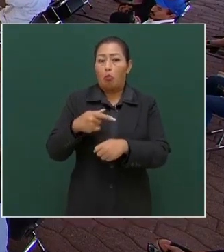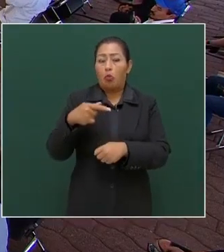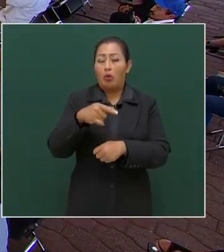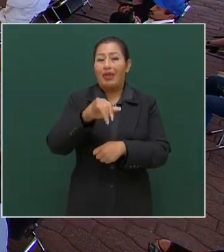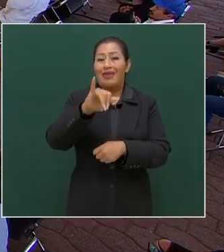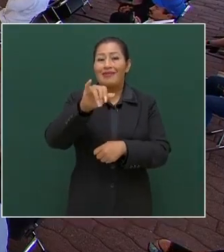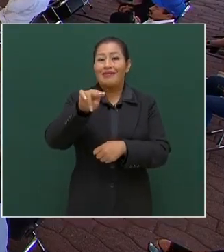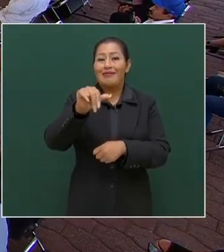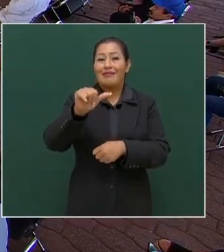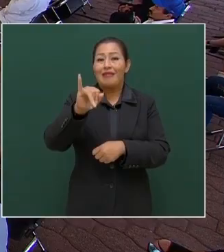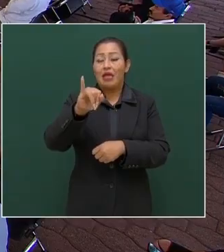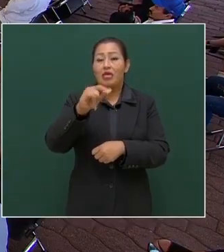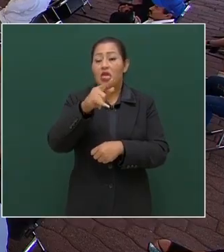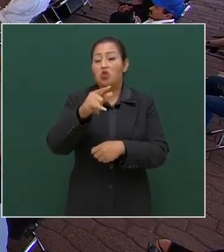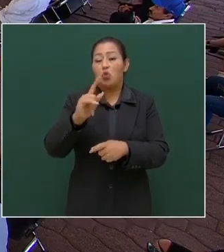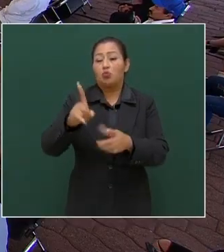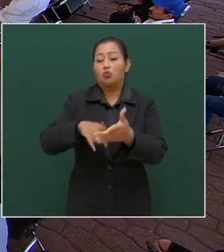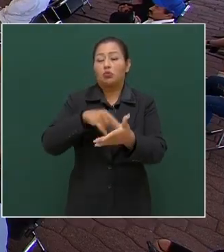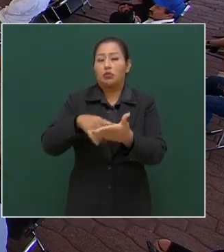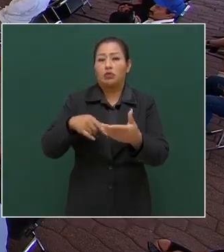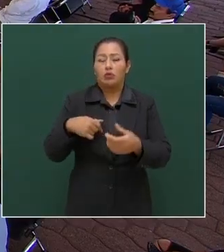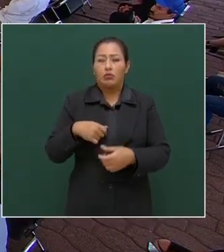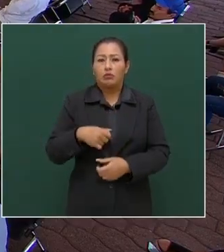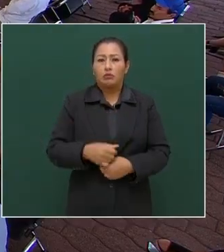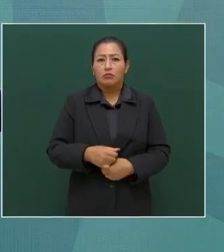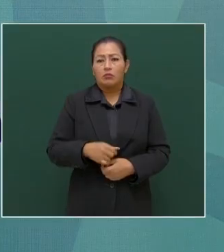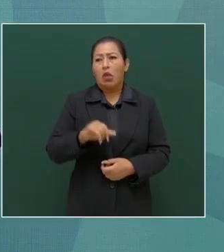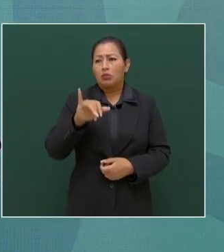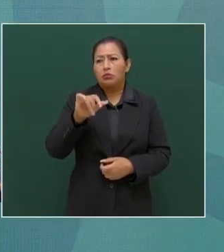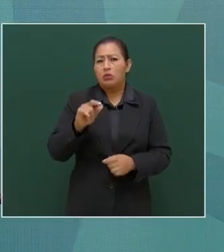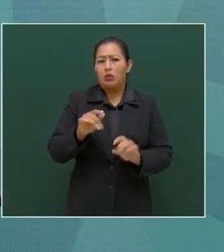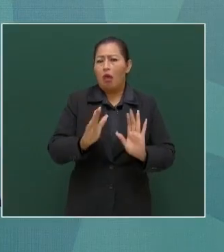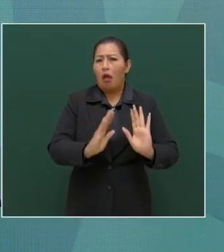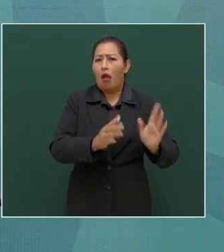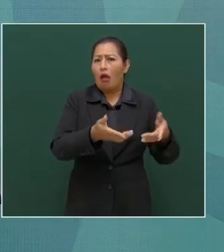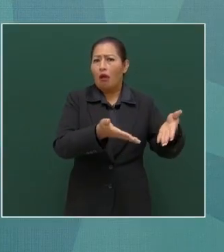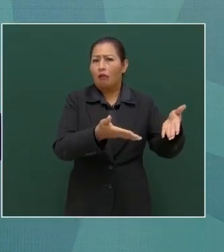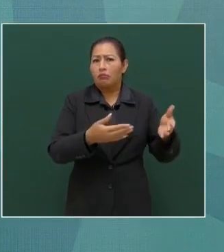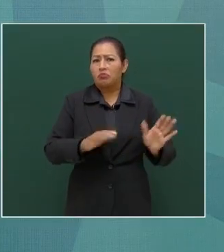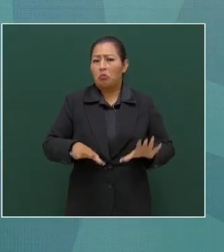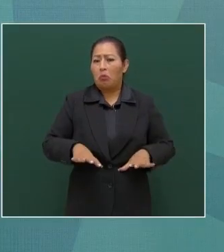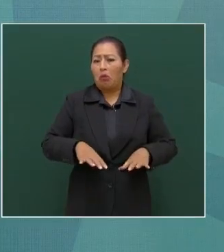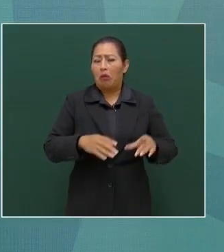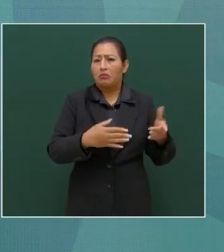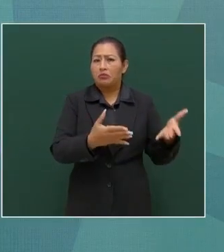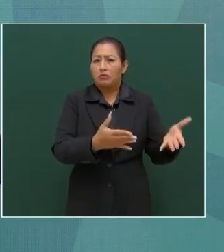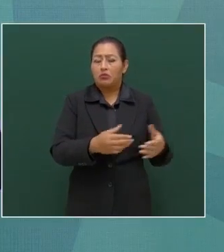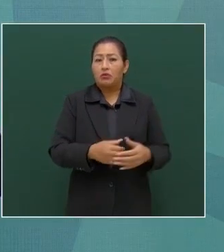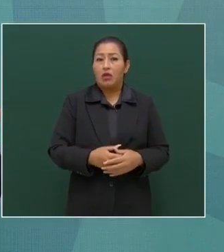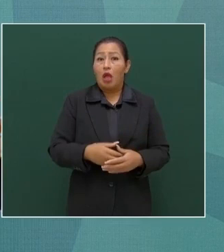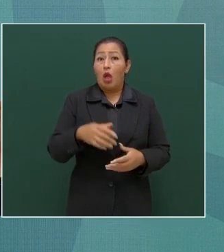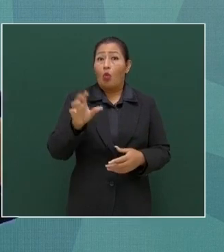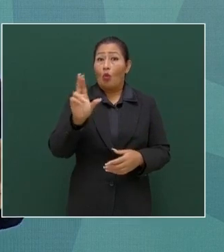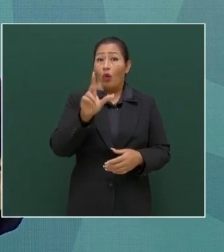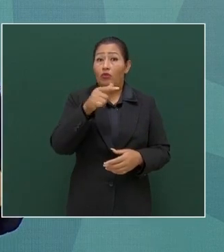del INAI por 10 años, presidente. Sí, sí, así son. Cuando se